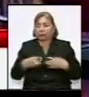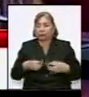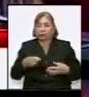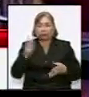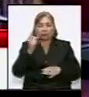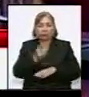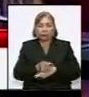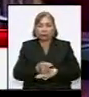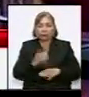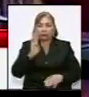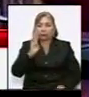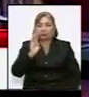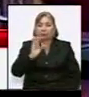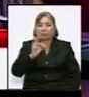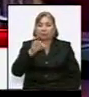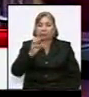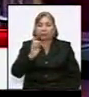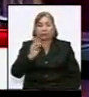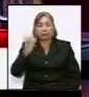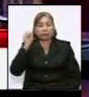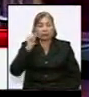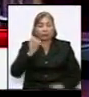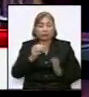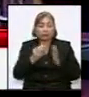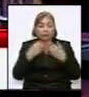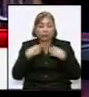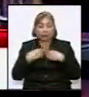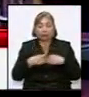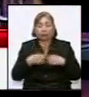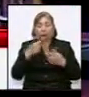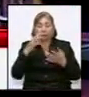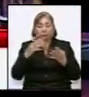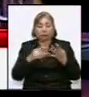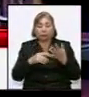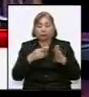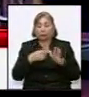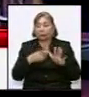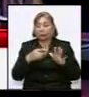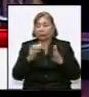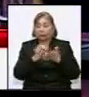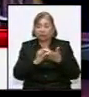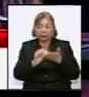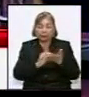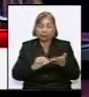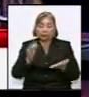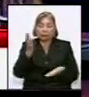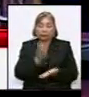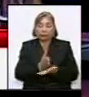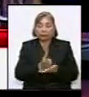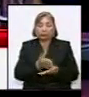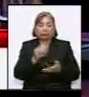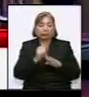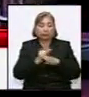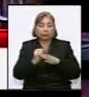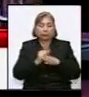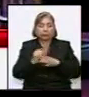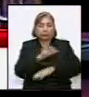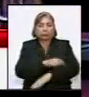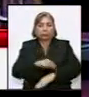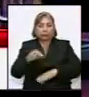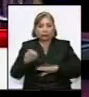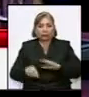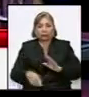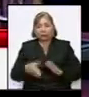al bachiller de derecho y la última observación está referida al registro de sanciones por mala práctica profesional